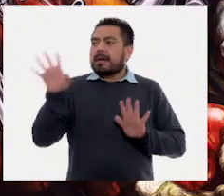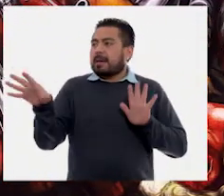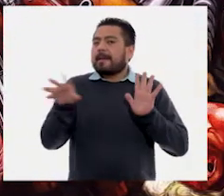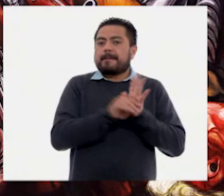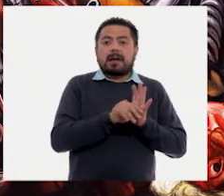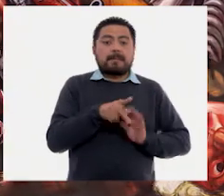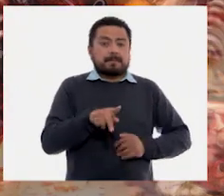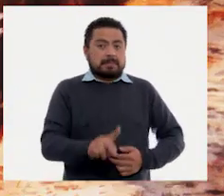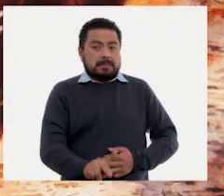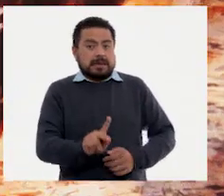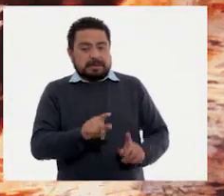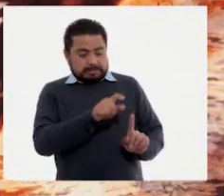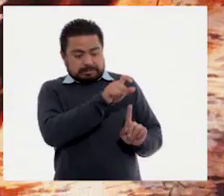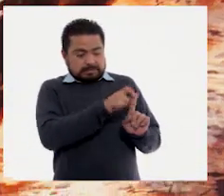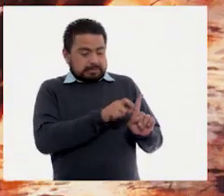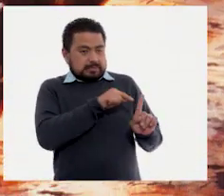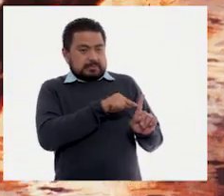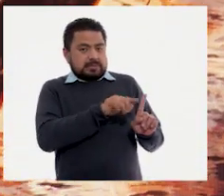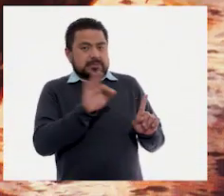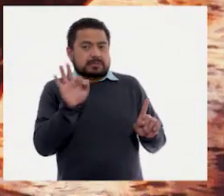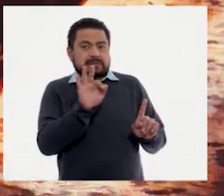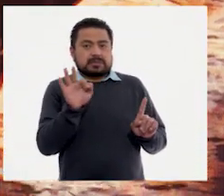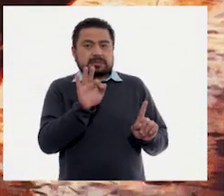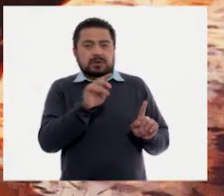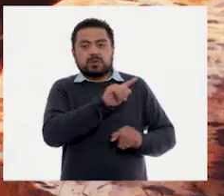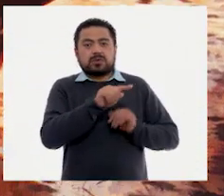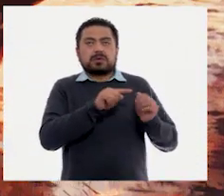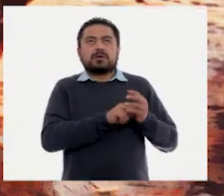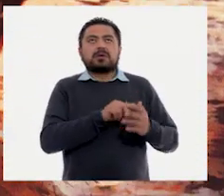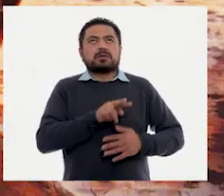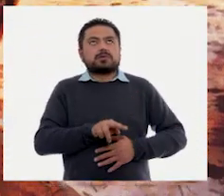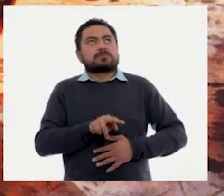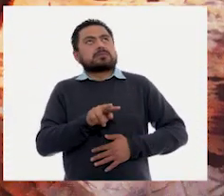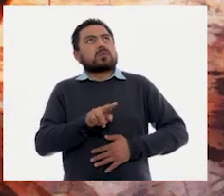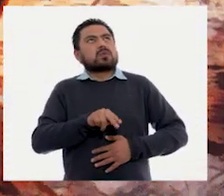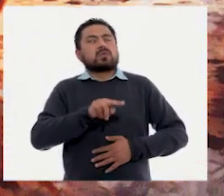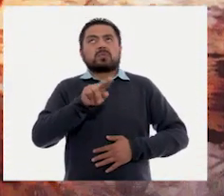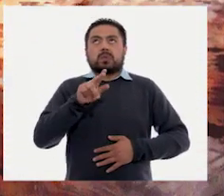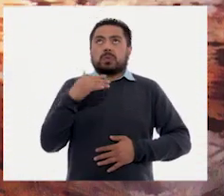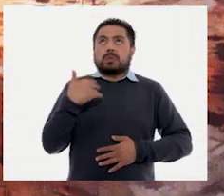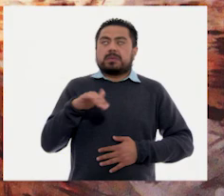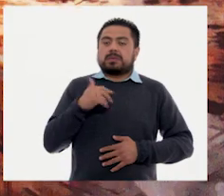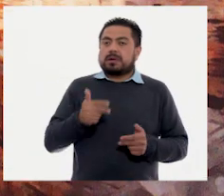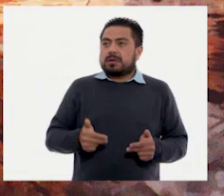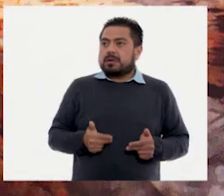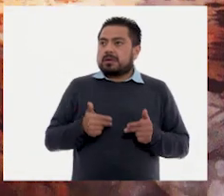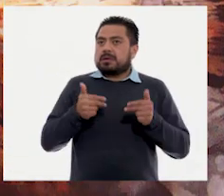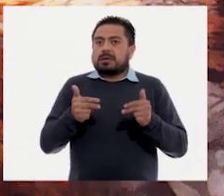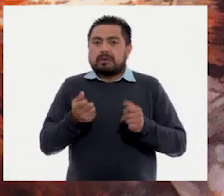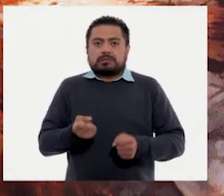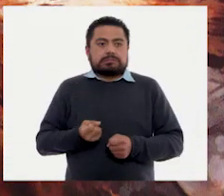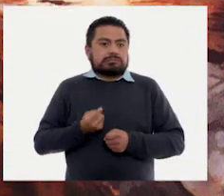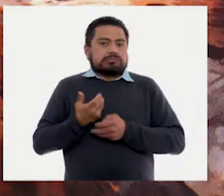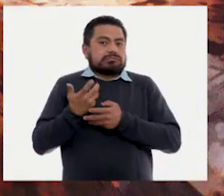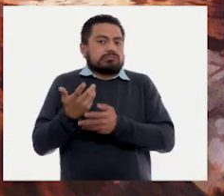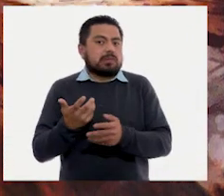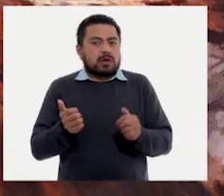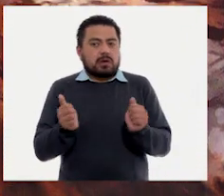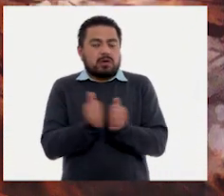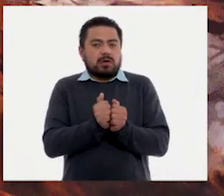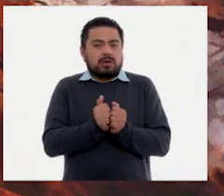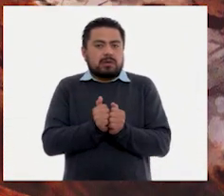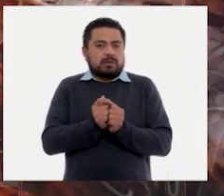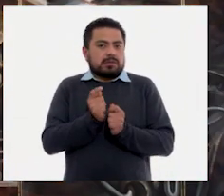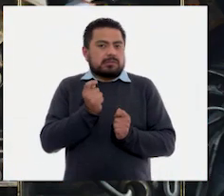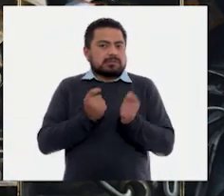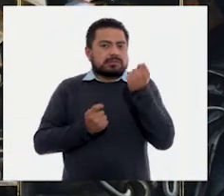él, quizá por el tamaño en donde tenía que pintar, pues genera una forma de expresarse con una